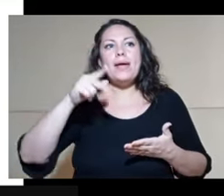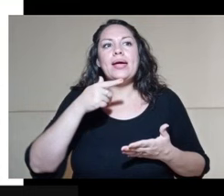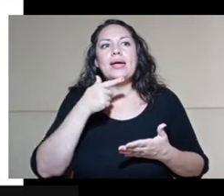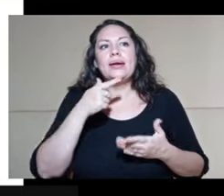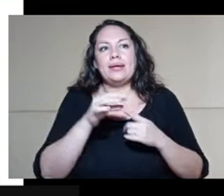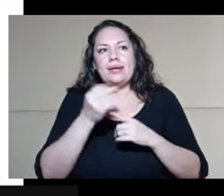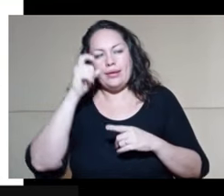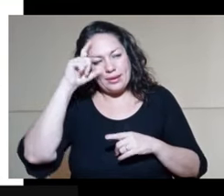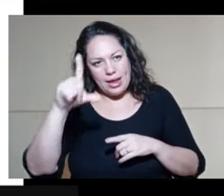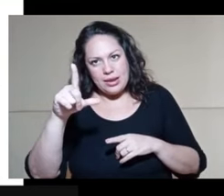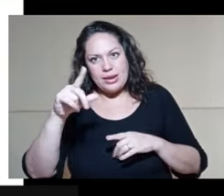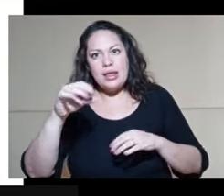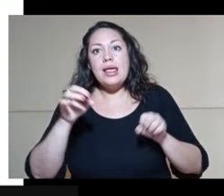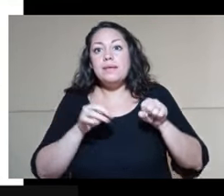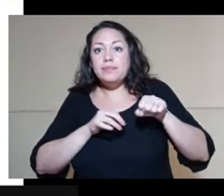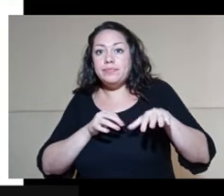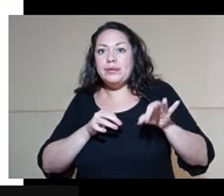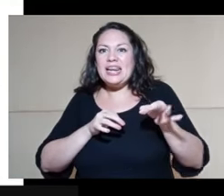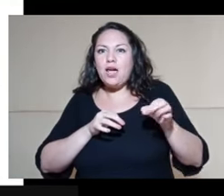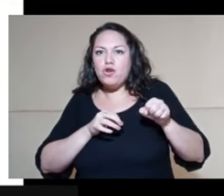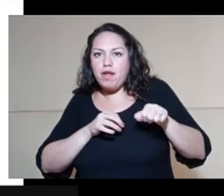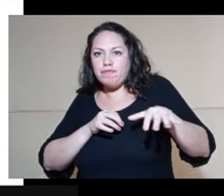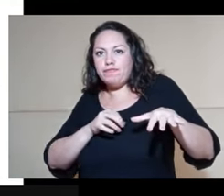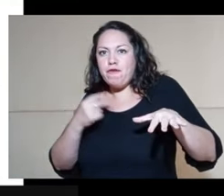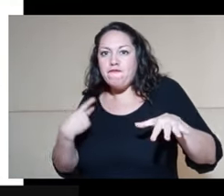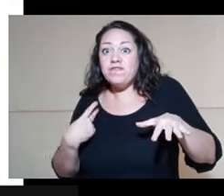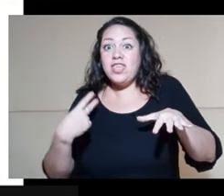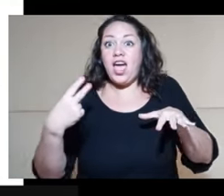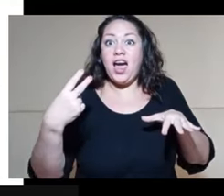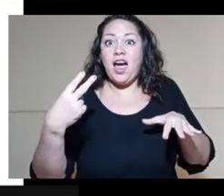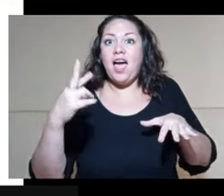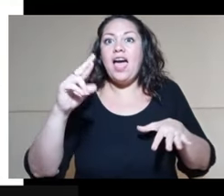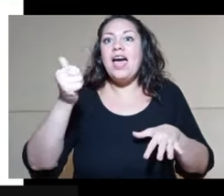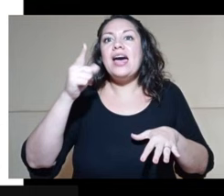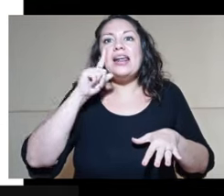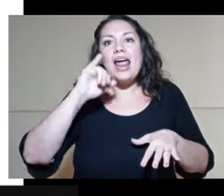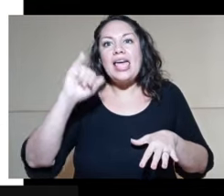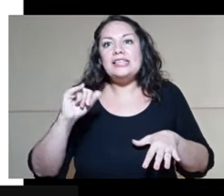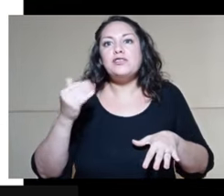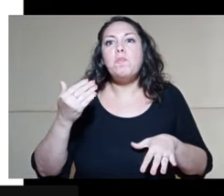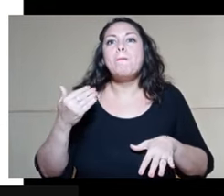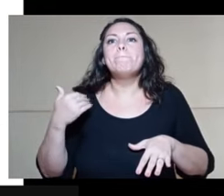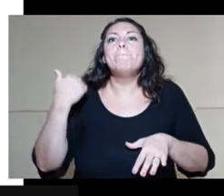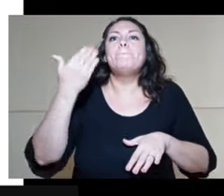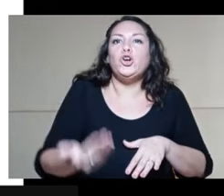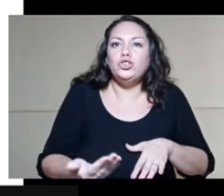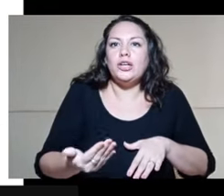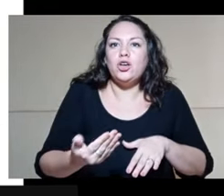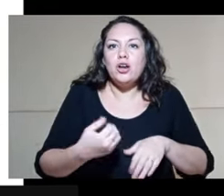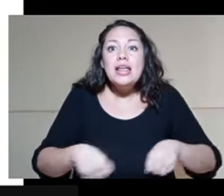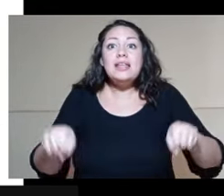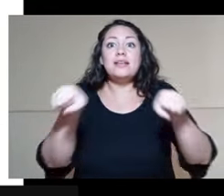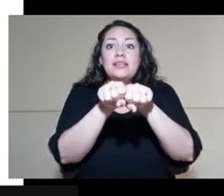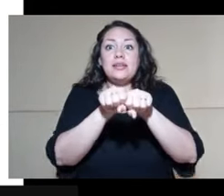Merkel, en cualquiera de esos. De ahí viaja la primera neurona, que ¿dónde estaba? Les dije en el ganglio en la raíz posterior. De ahí va a hacer